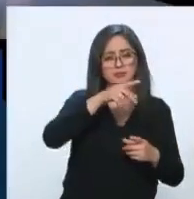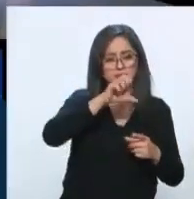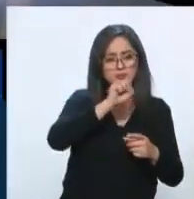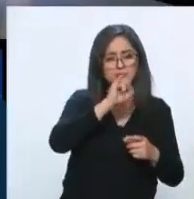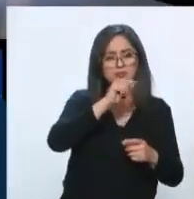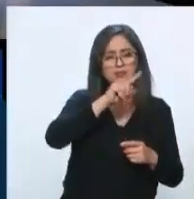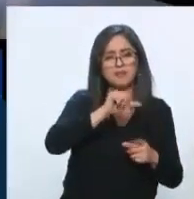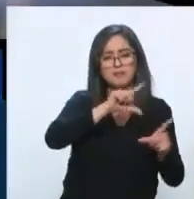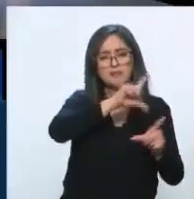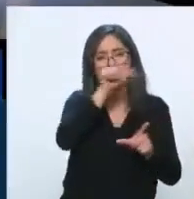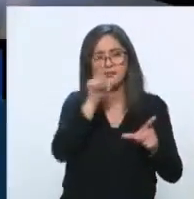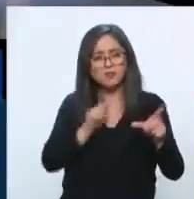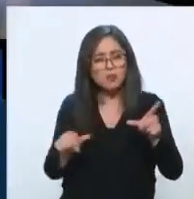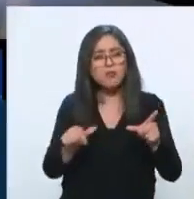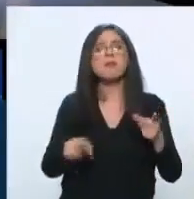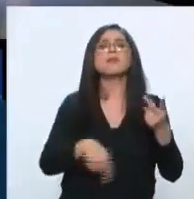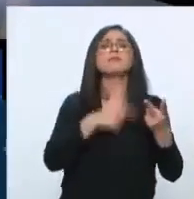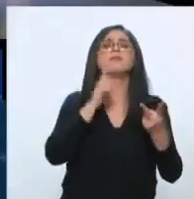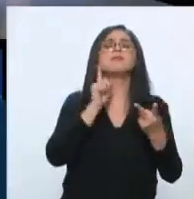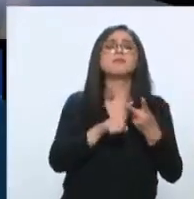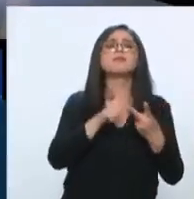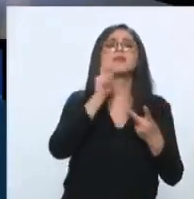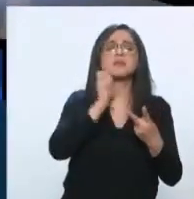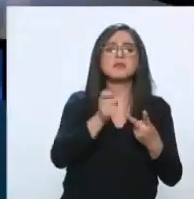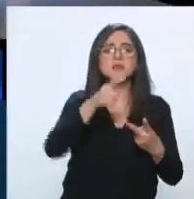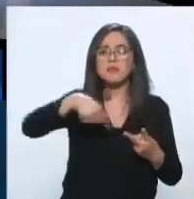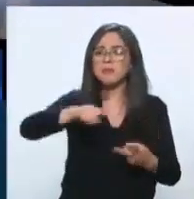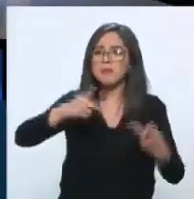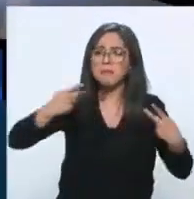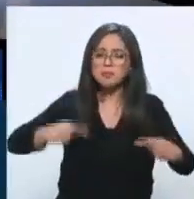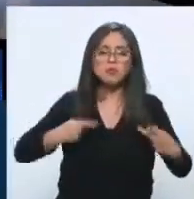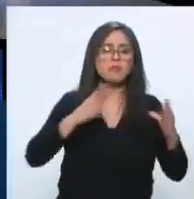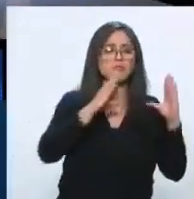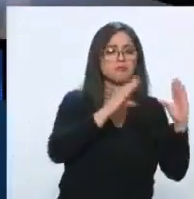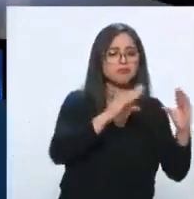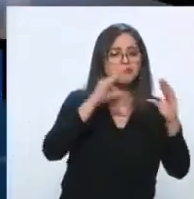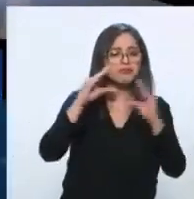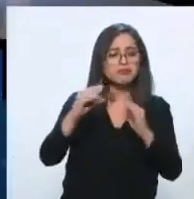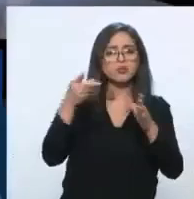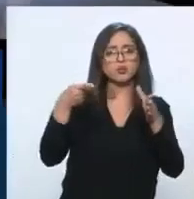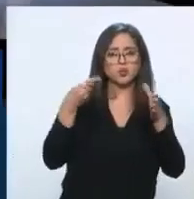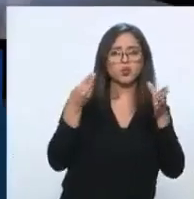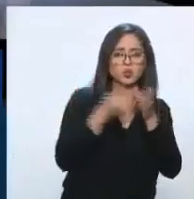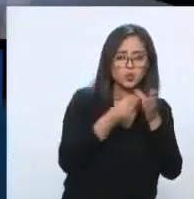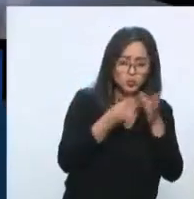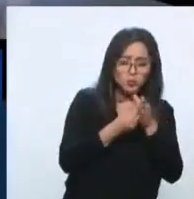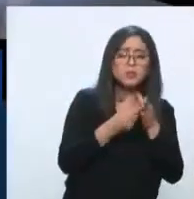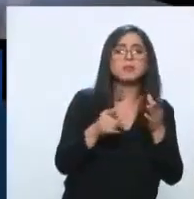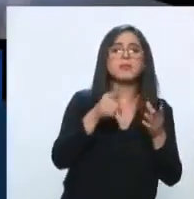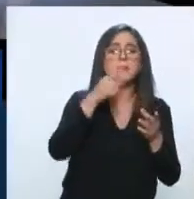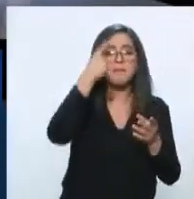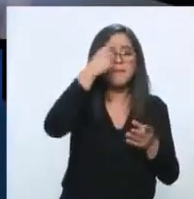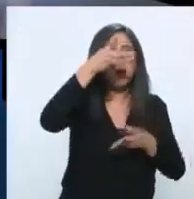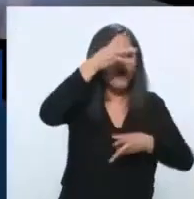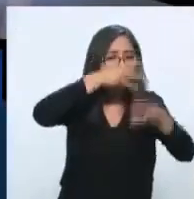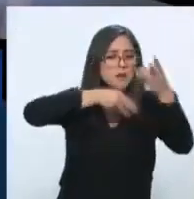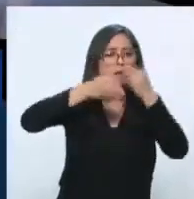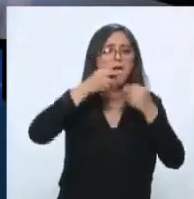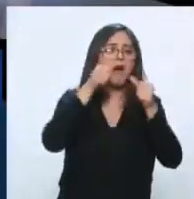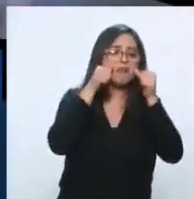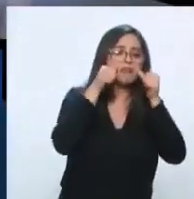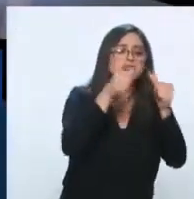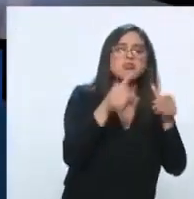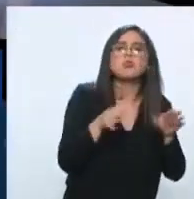de materia general. Dos, por supuesto, en la sensibilización del personal, y pues en empezar a